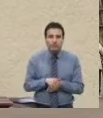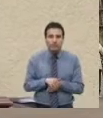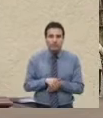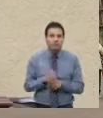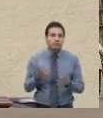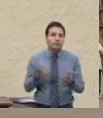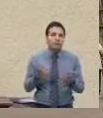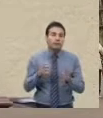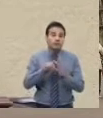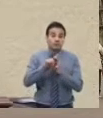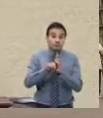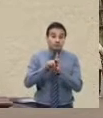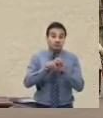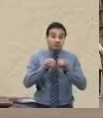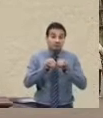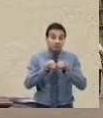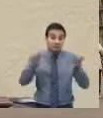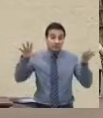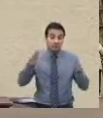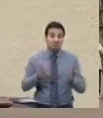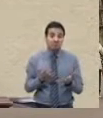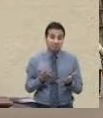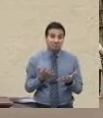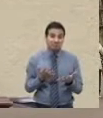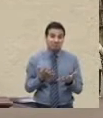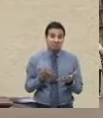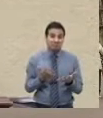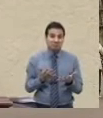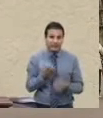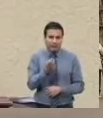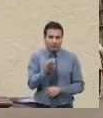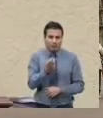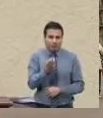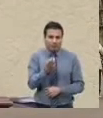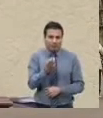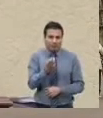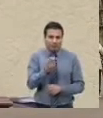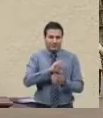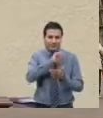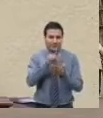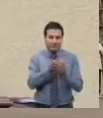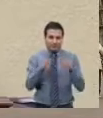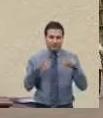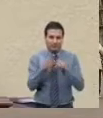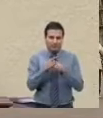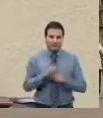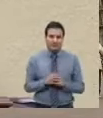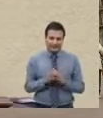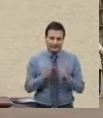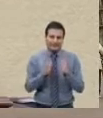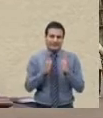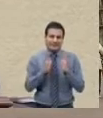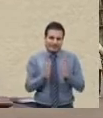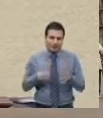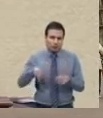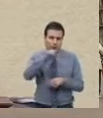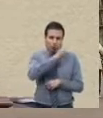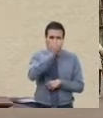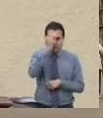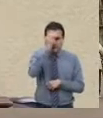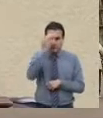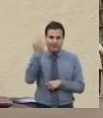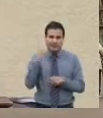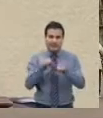redes, una práctica, por cierto, ya indebida, como se demostró con las sanciones que la Sala Especializada del